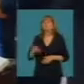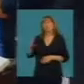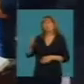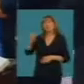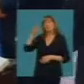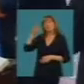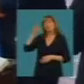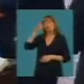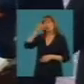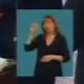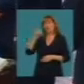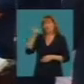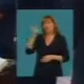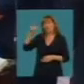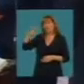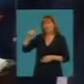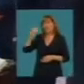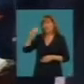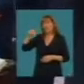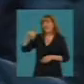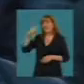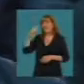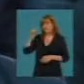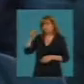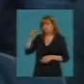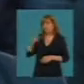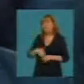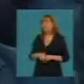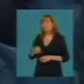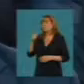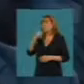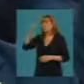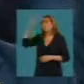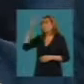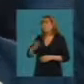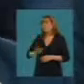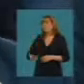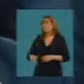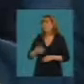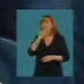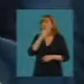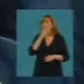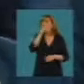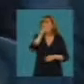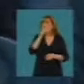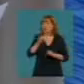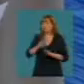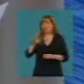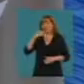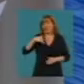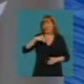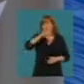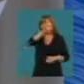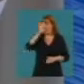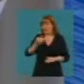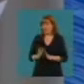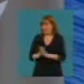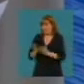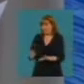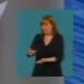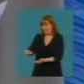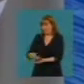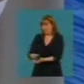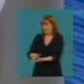Doctor Carlos Alberto Zanini, juráis por Dios y por la patria, sobre estos santos